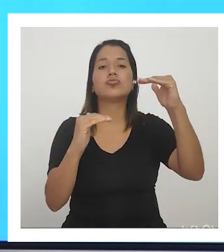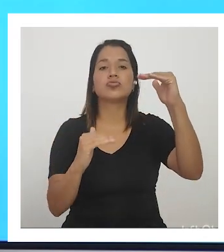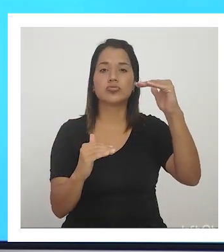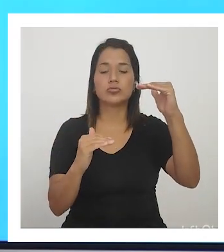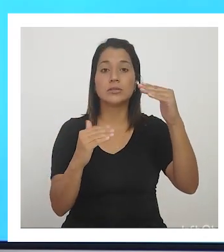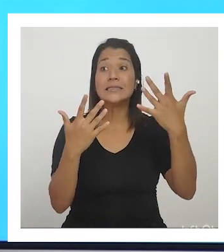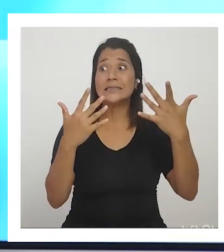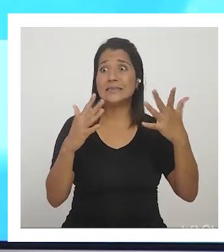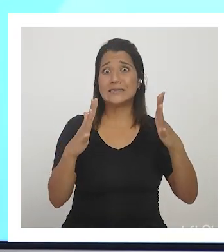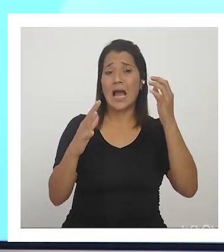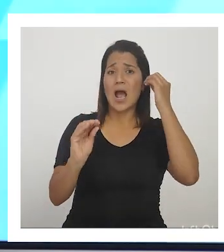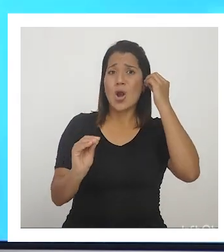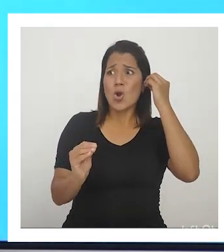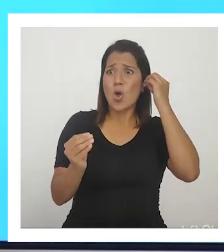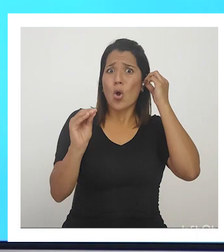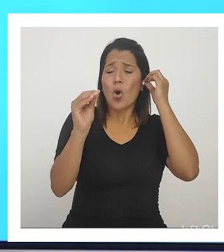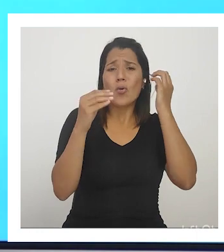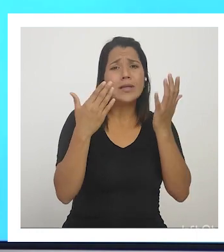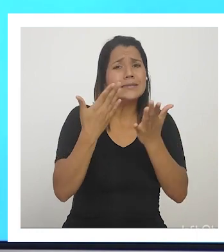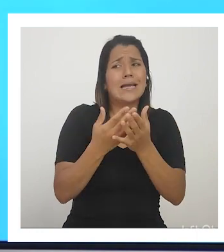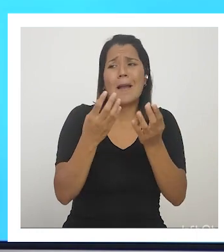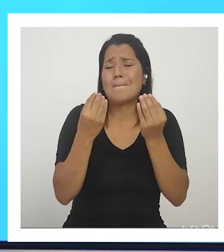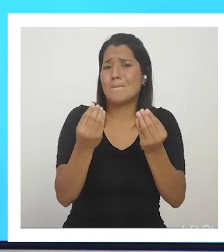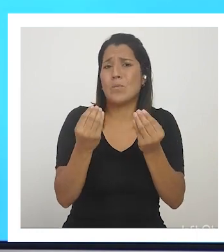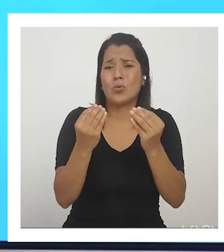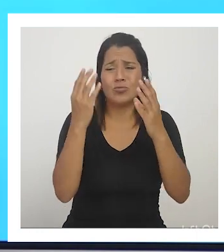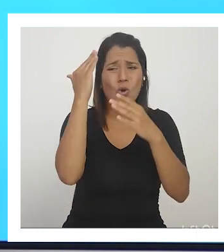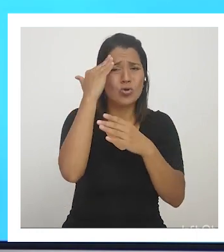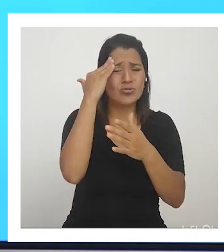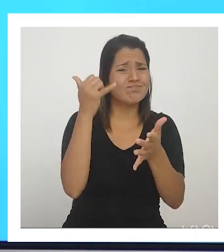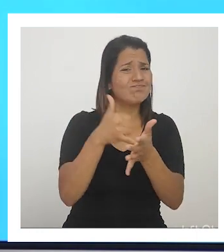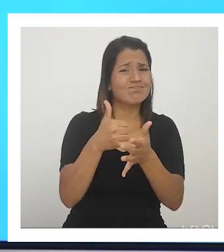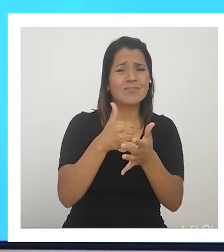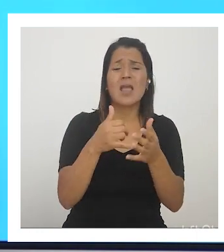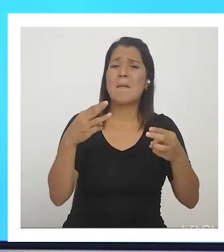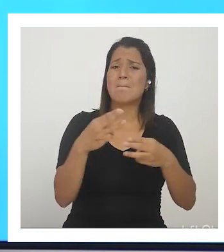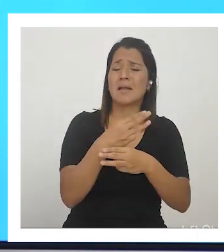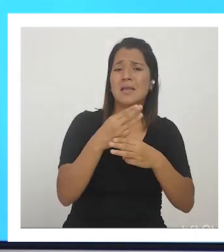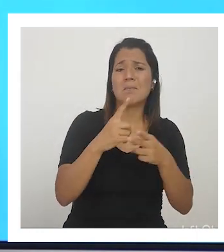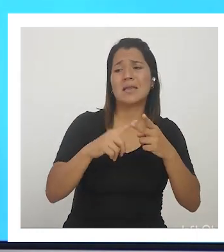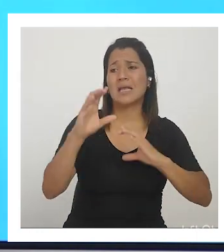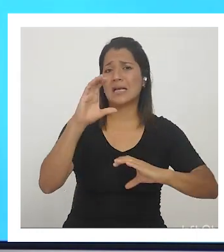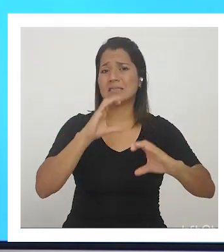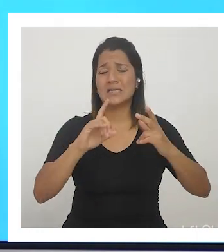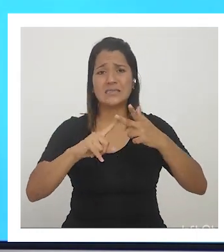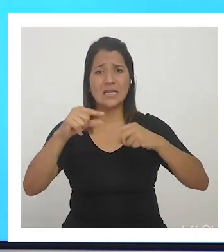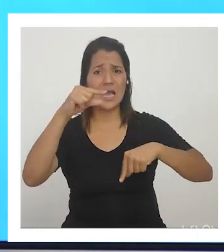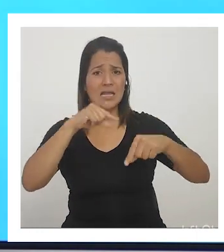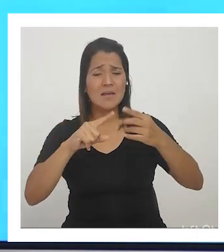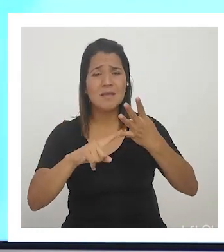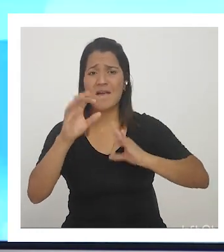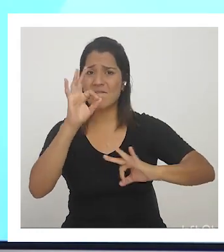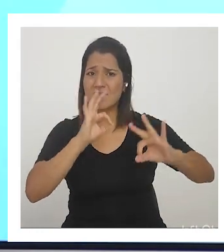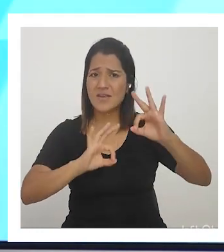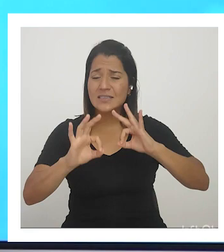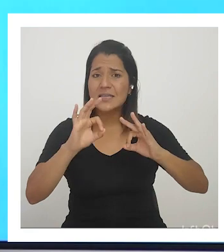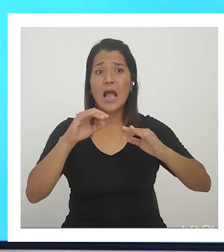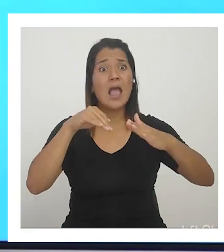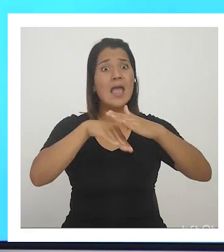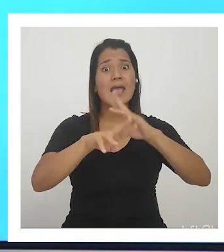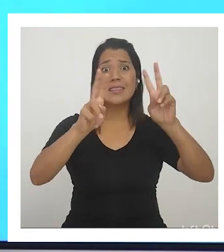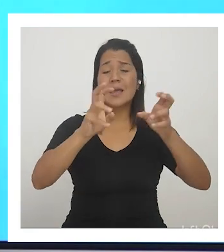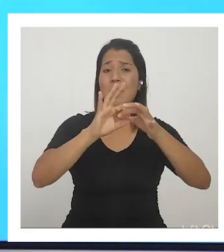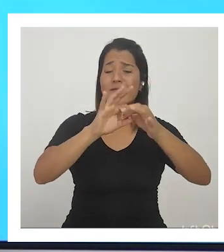débiles en matemáticas, en ciencias, en química, es decir, en física, como en temas de lectura, en temas